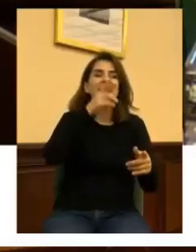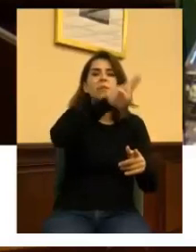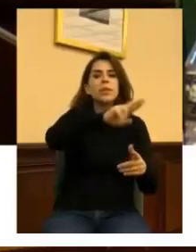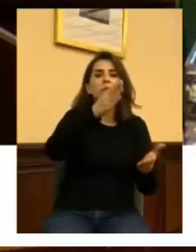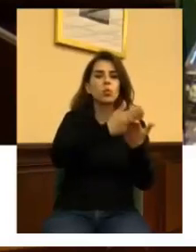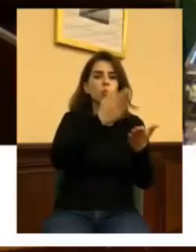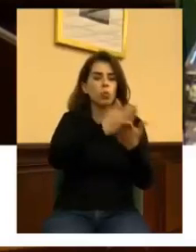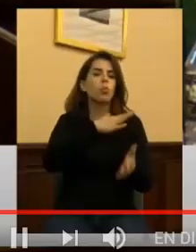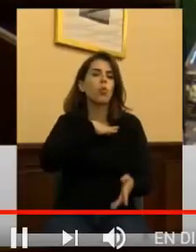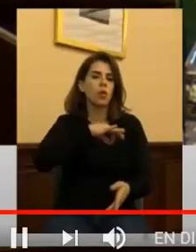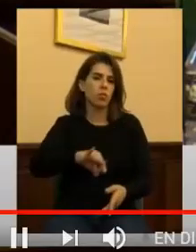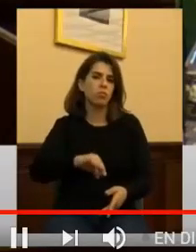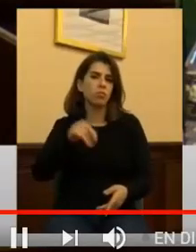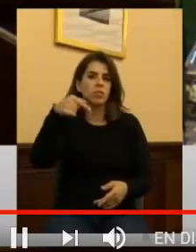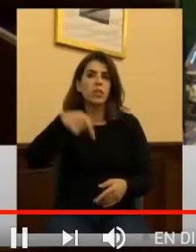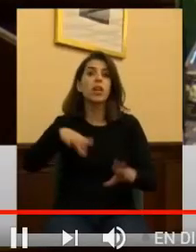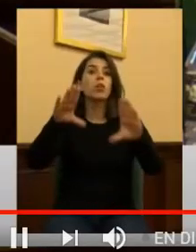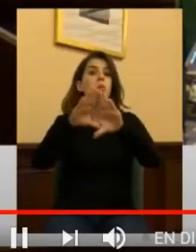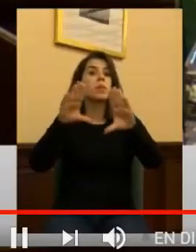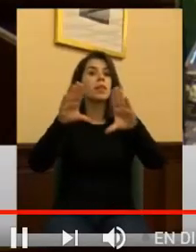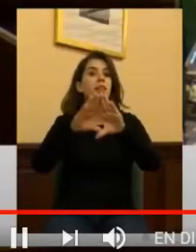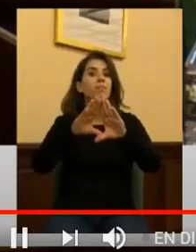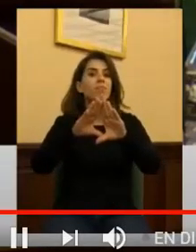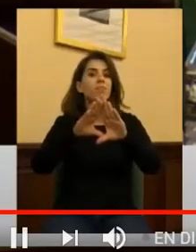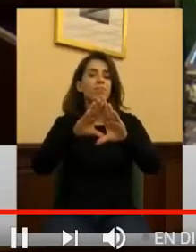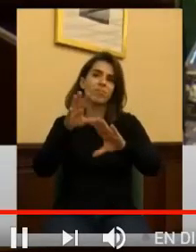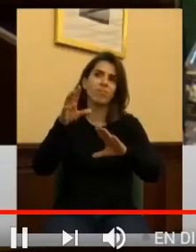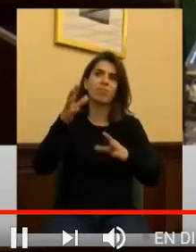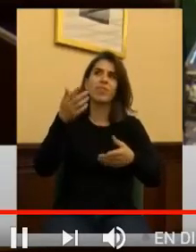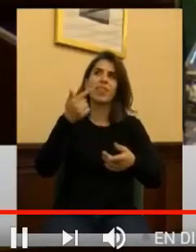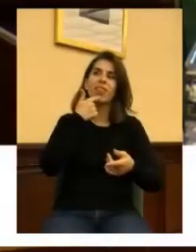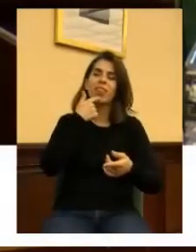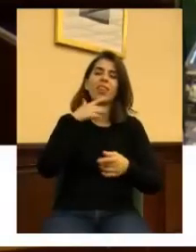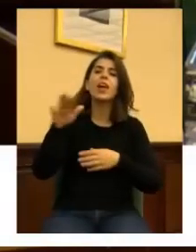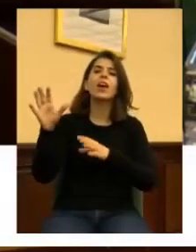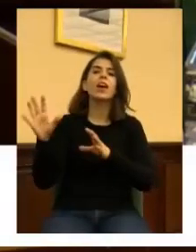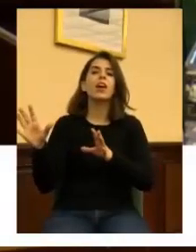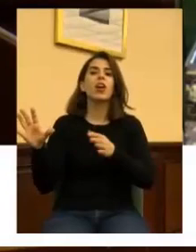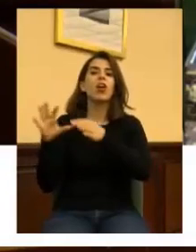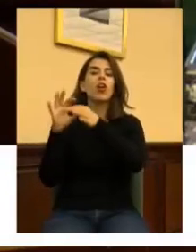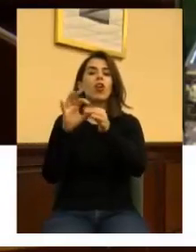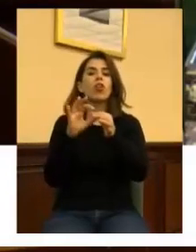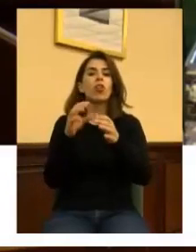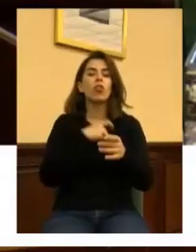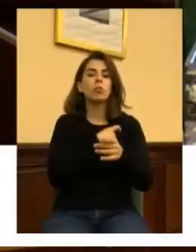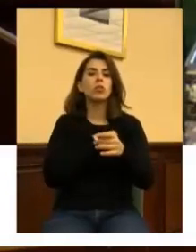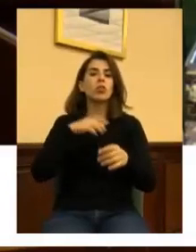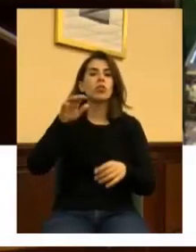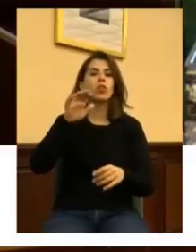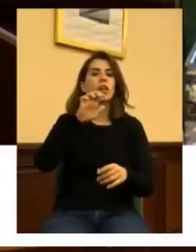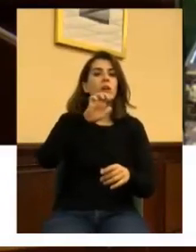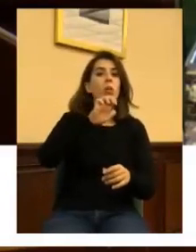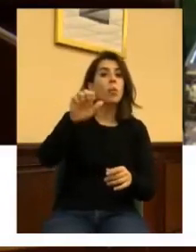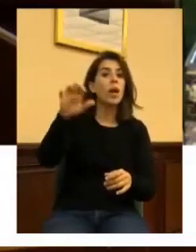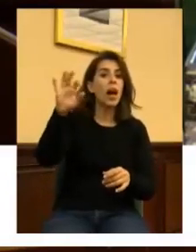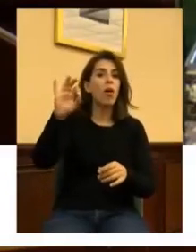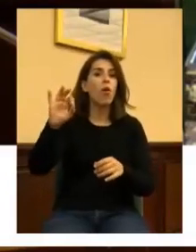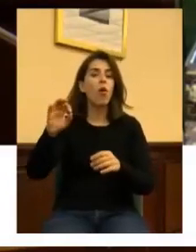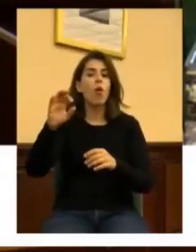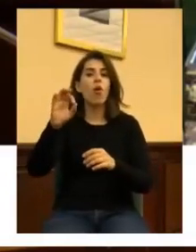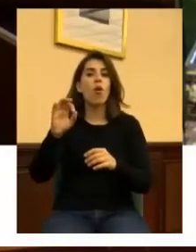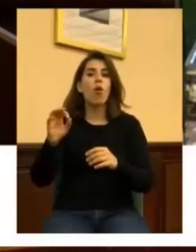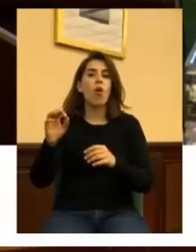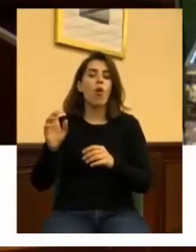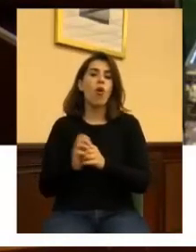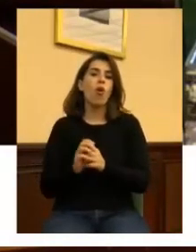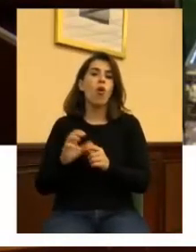Madrid. La Comisión Europea, el Comité de Derechos del Niño o la Organización de las Naciones Unidas